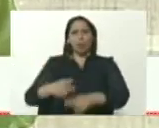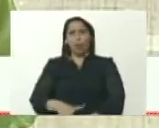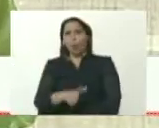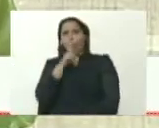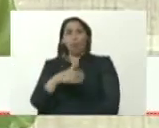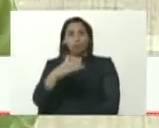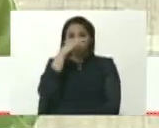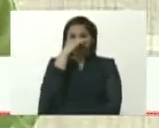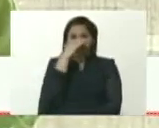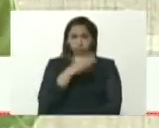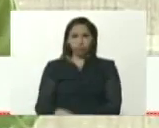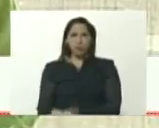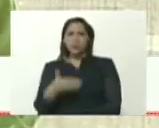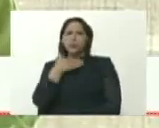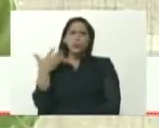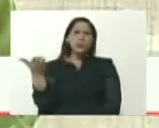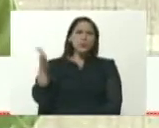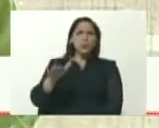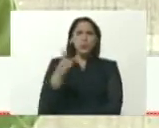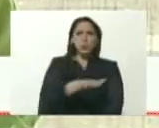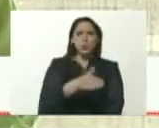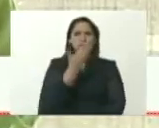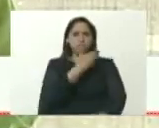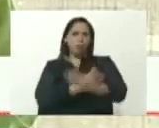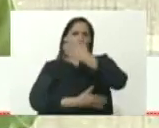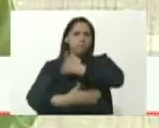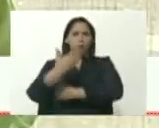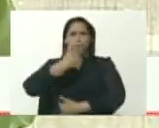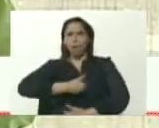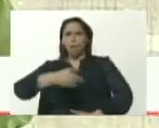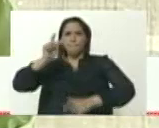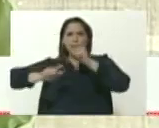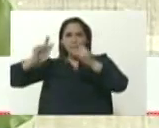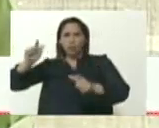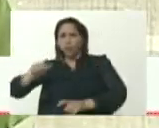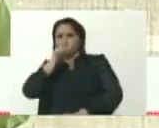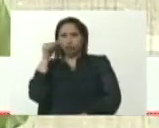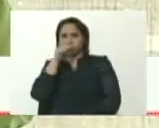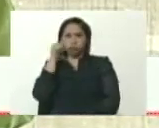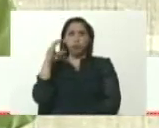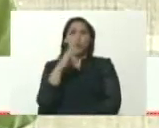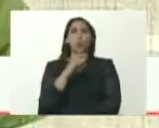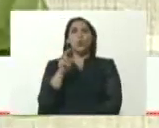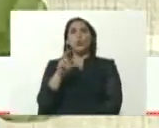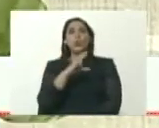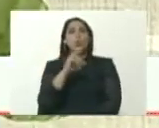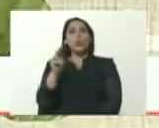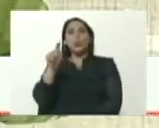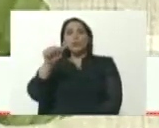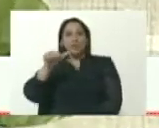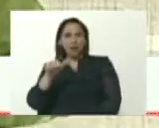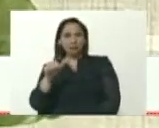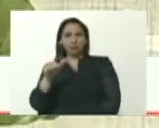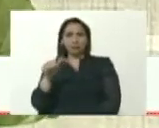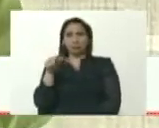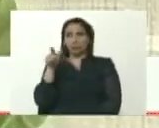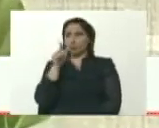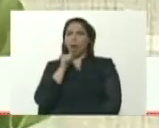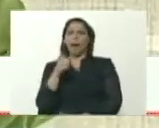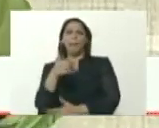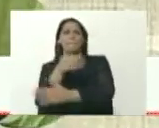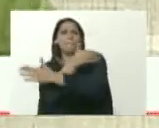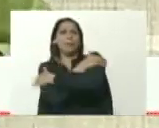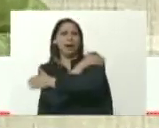criminales, asesinos, descuartizadores de gente y narcotraficantes de Cúcuta. No aparece, no,